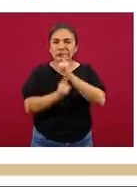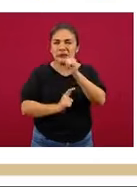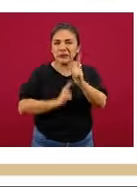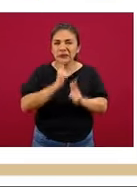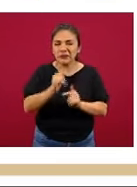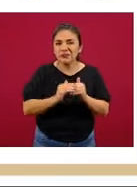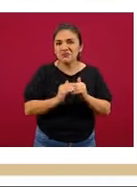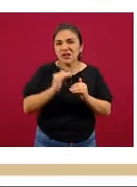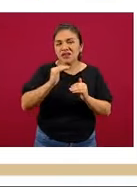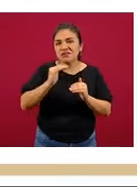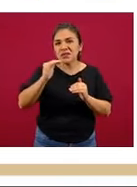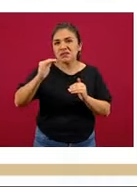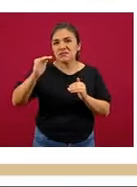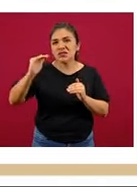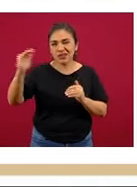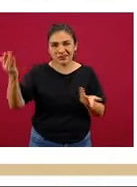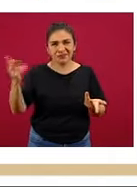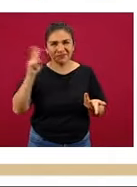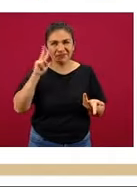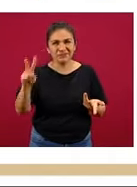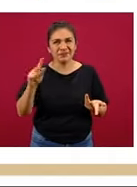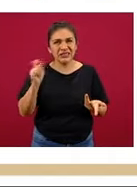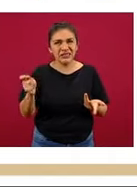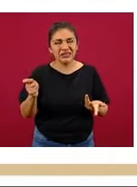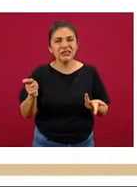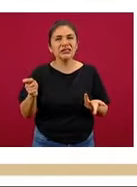lentamente va creciendo tanto,